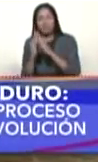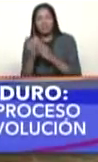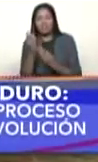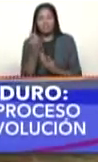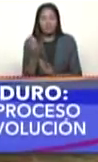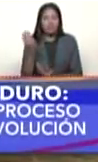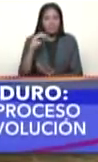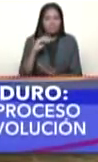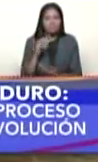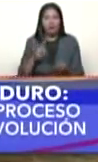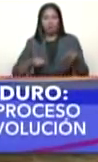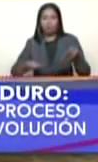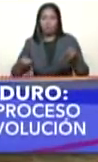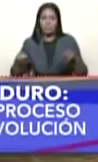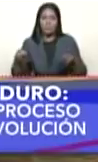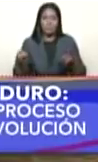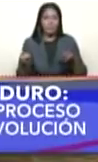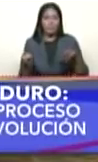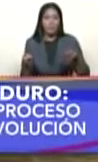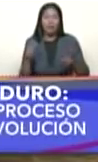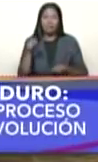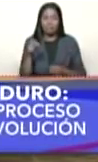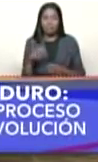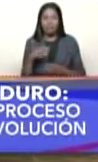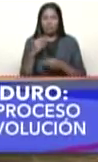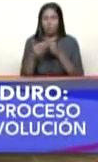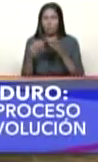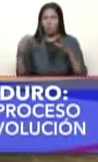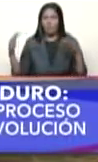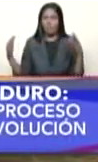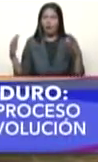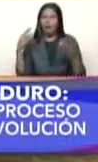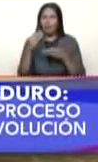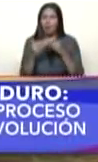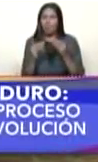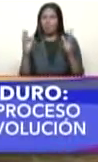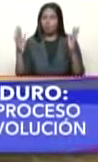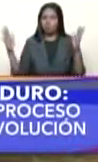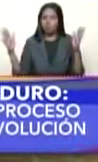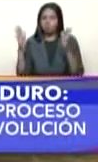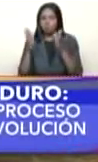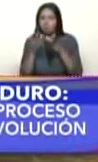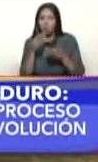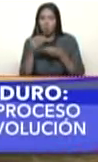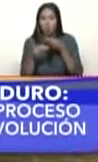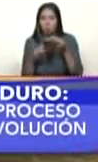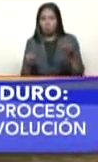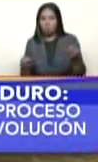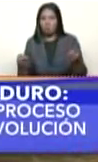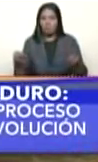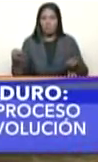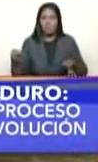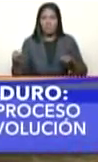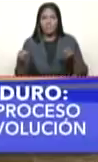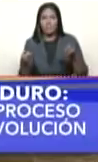más. Además, el tamaño de los camiones, los supercavas, las cavas medianas,